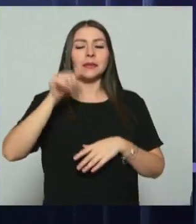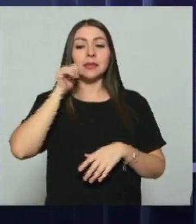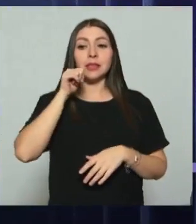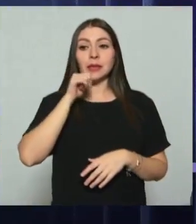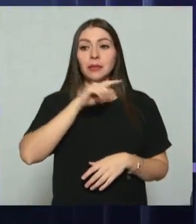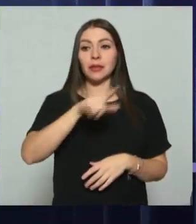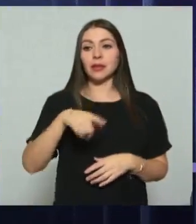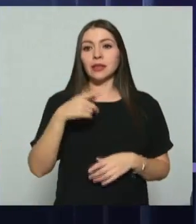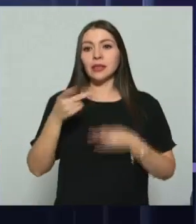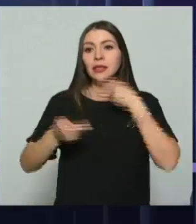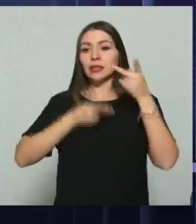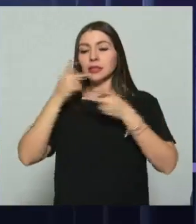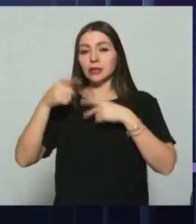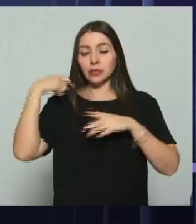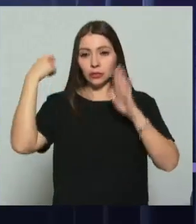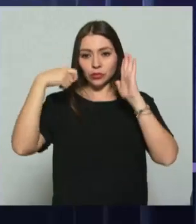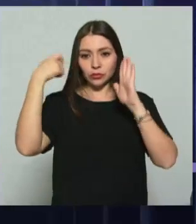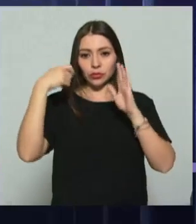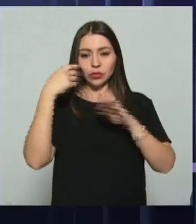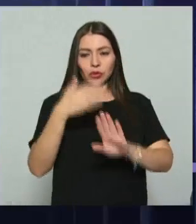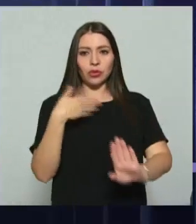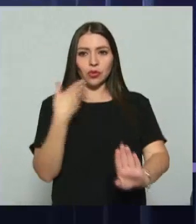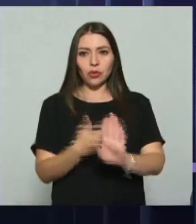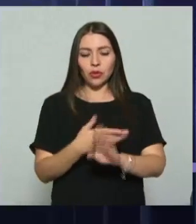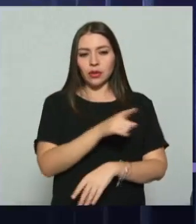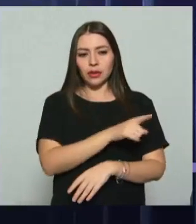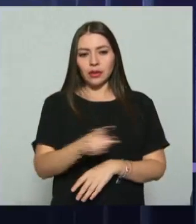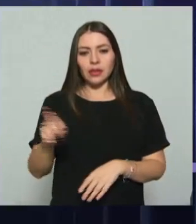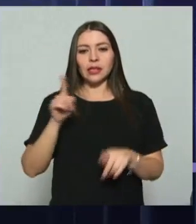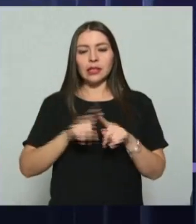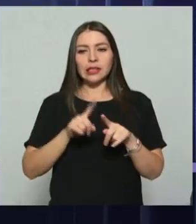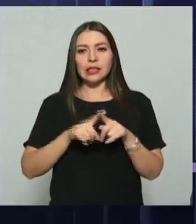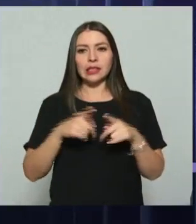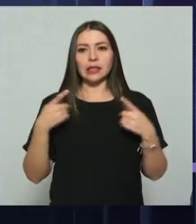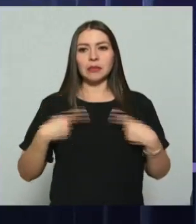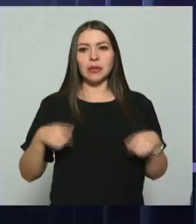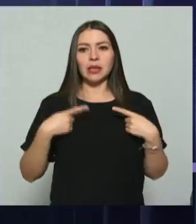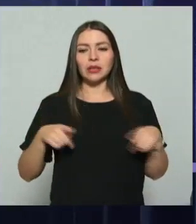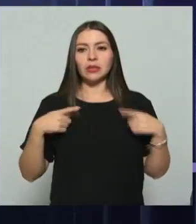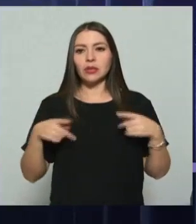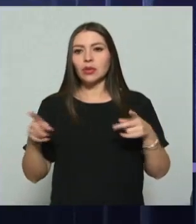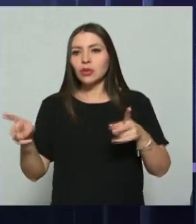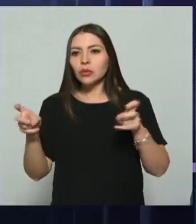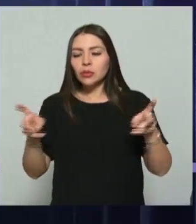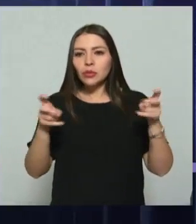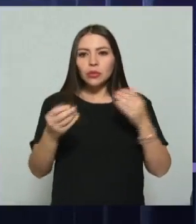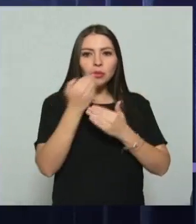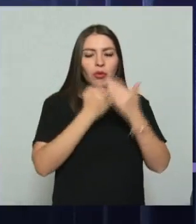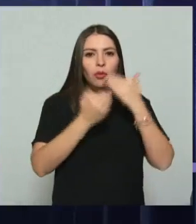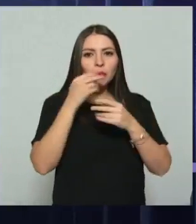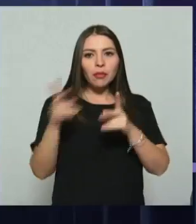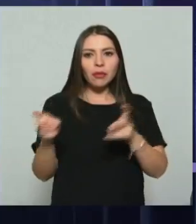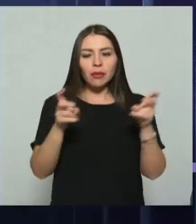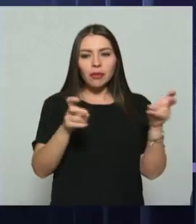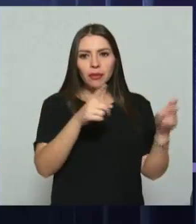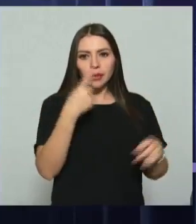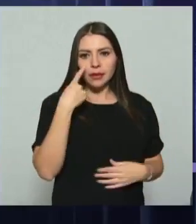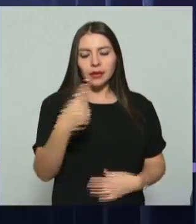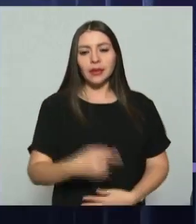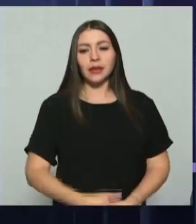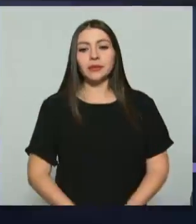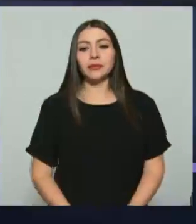largas y agarran precisamente a quienes llegan a surtirse de los alimentos y hemos visto cómo los roban.